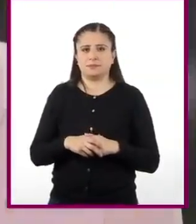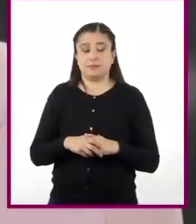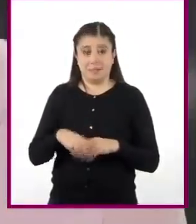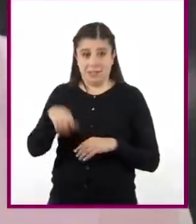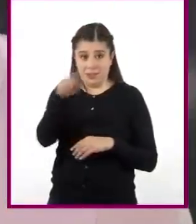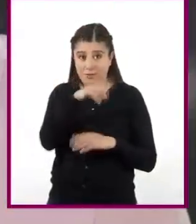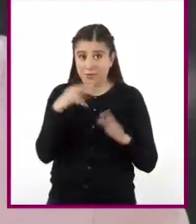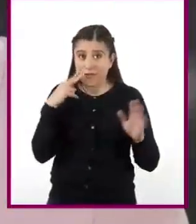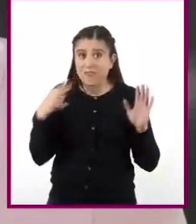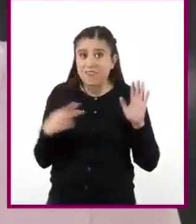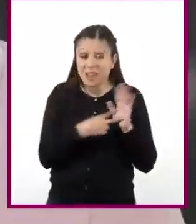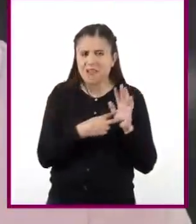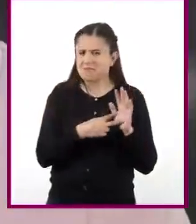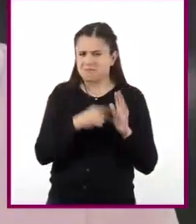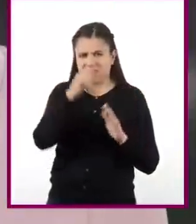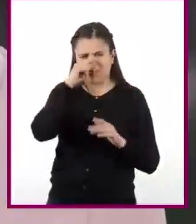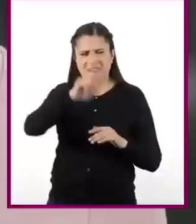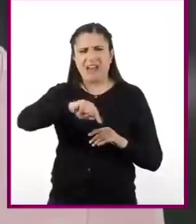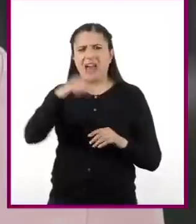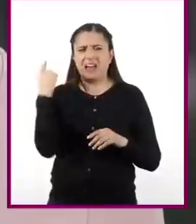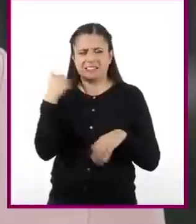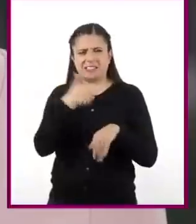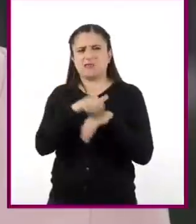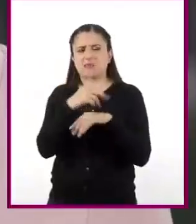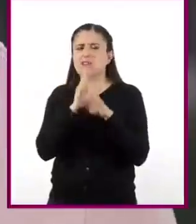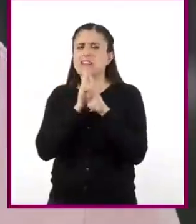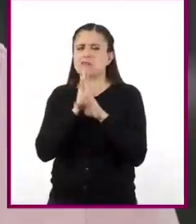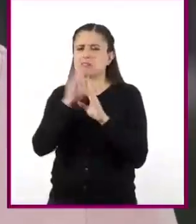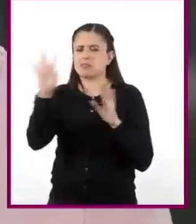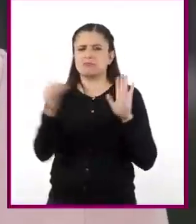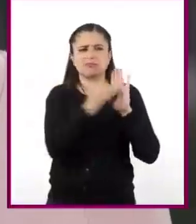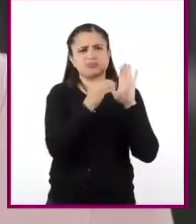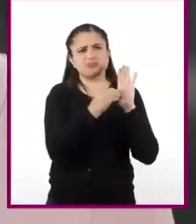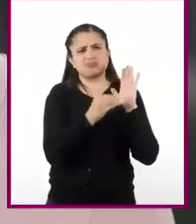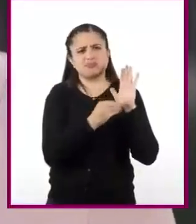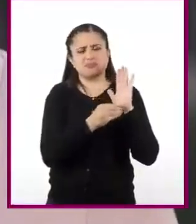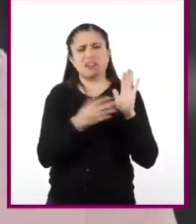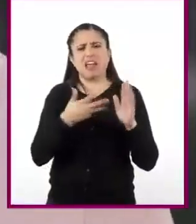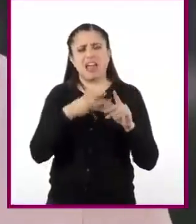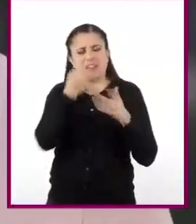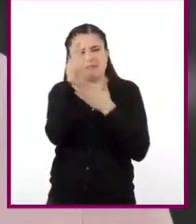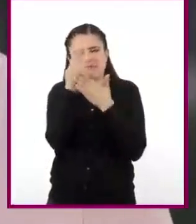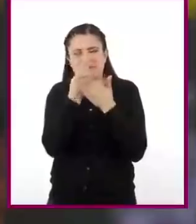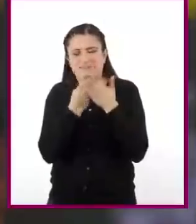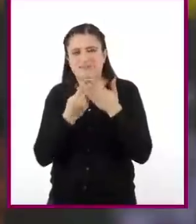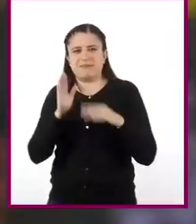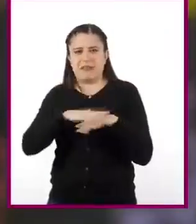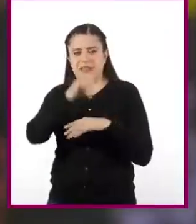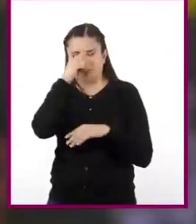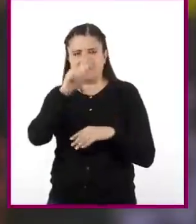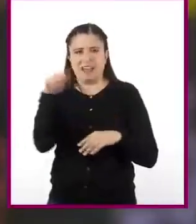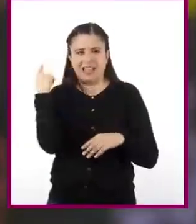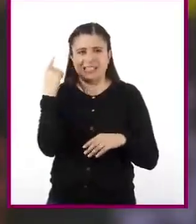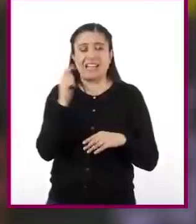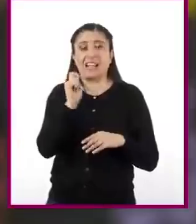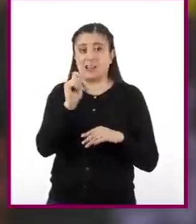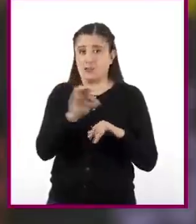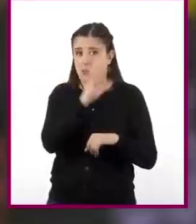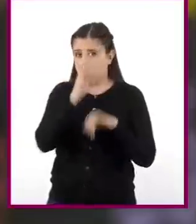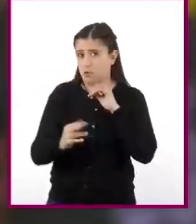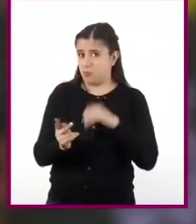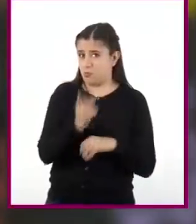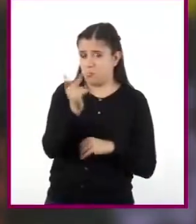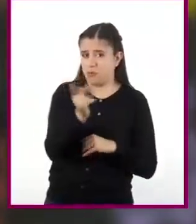Como ven, resultó sencillo encontrar todas las respuestas apoyándonos en el polígono de frecuencias. Queda una última